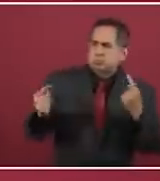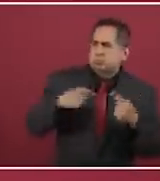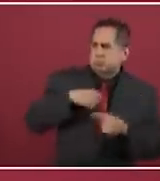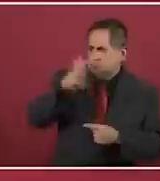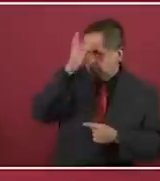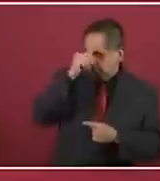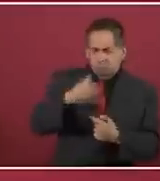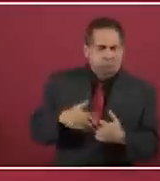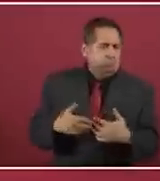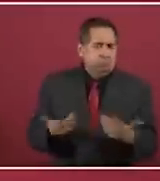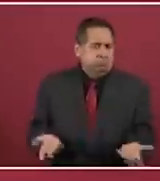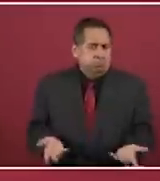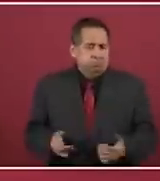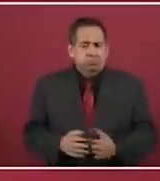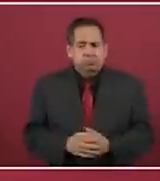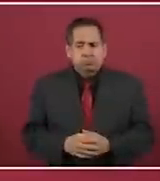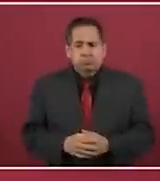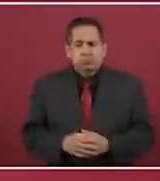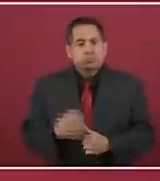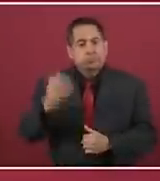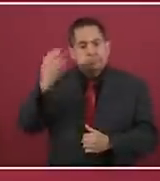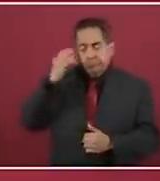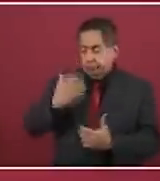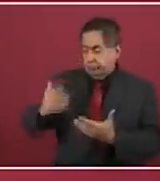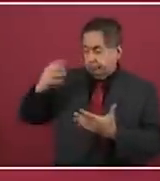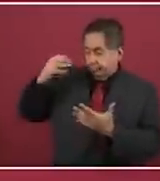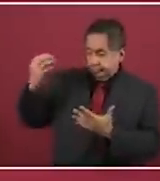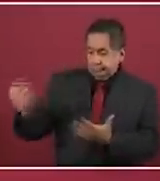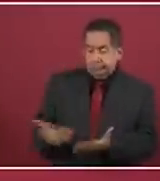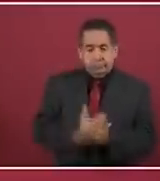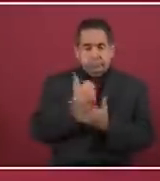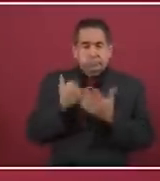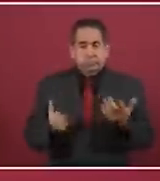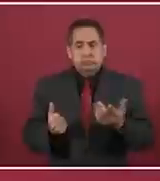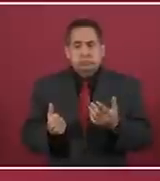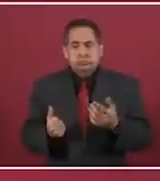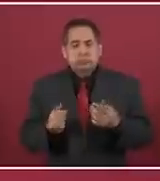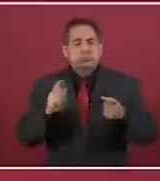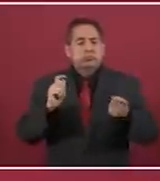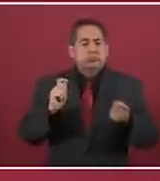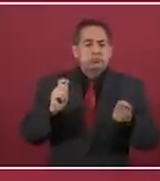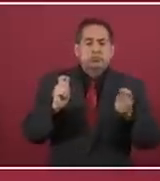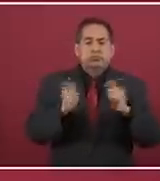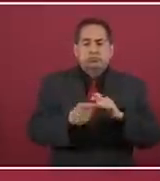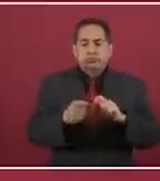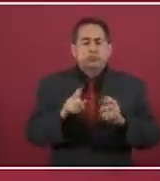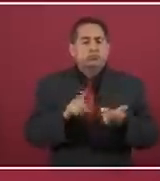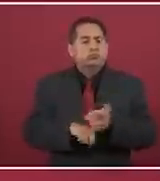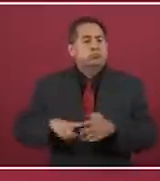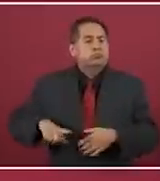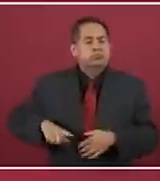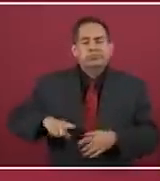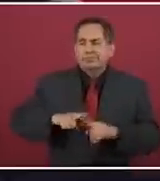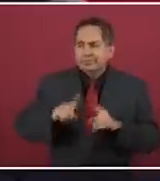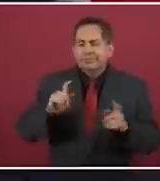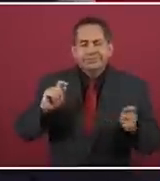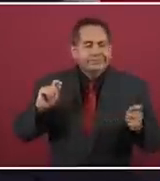Cuando se triunfó, se dijo que no iba a ser un cambio de gobierno, sino un cambio de régimen,